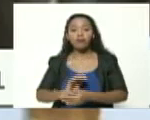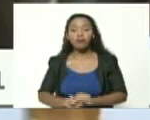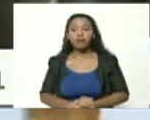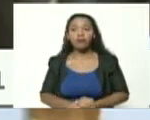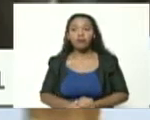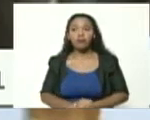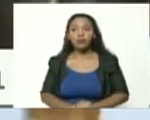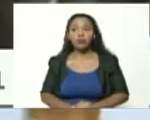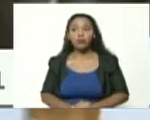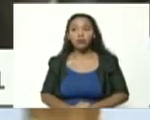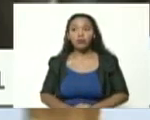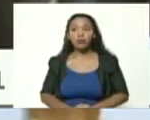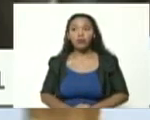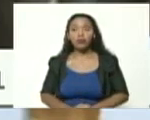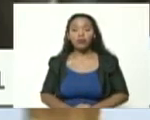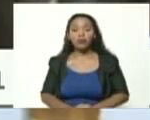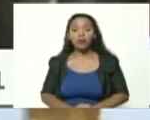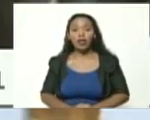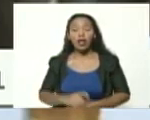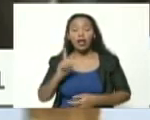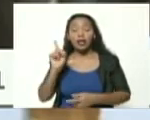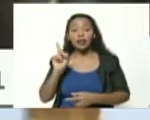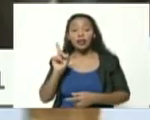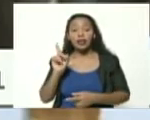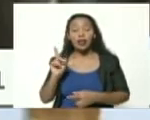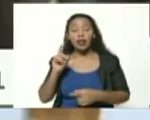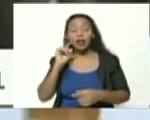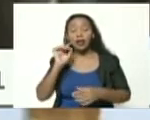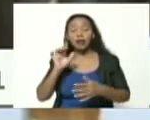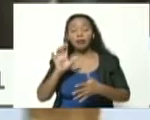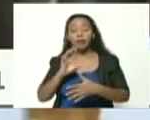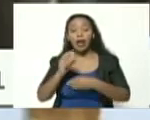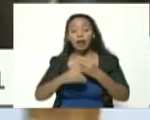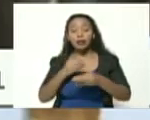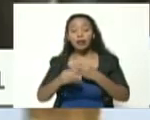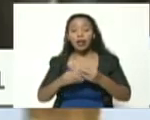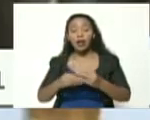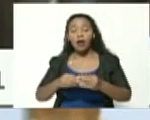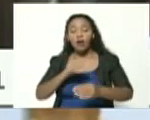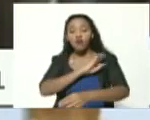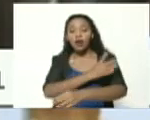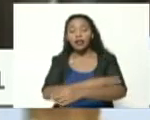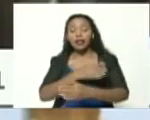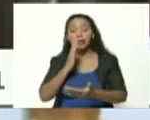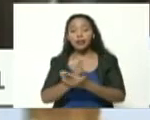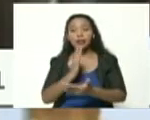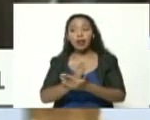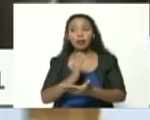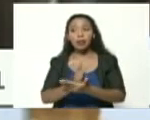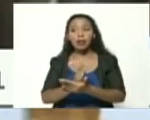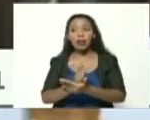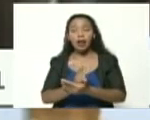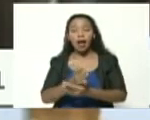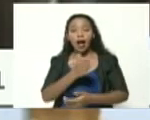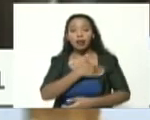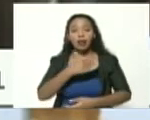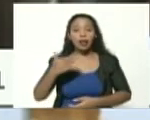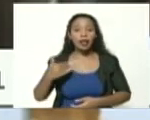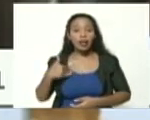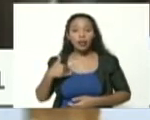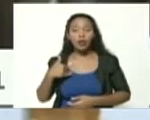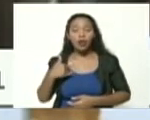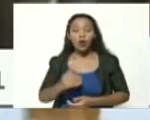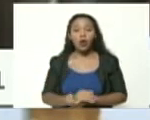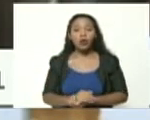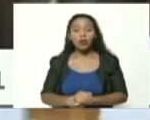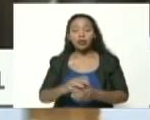mundial, con los Estados Unidos de Norteamérica a la cabeza, potencia que desde siempre ha pretendido el rol